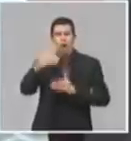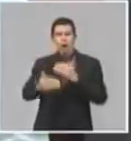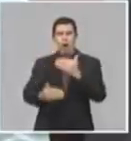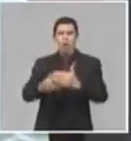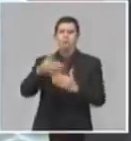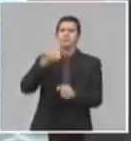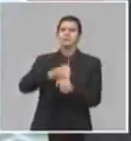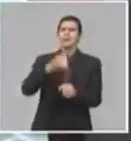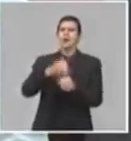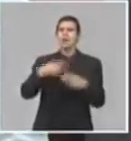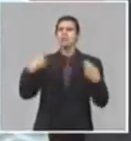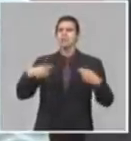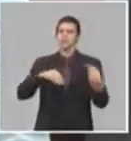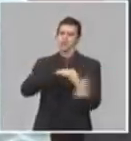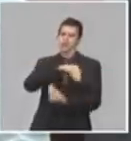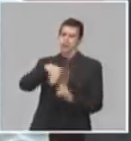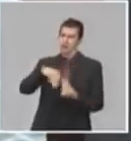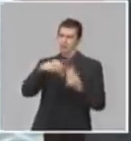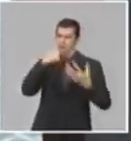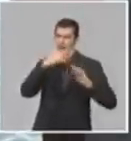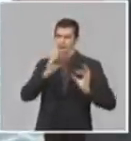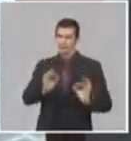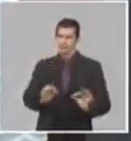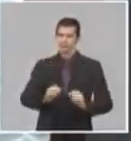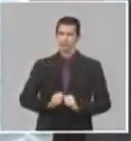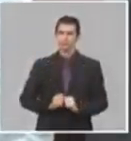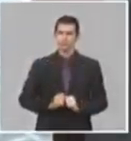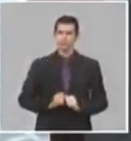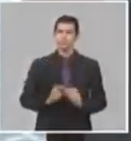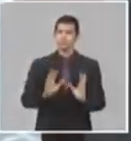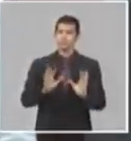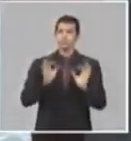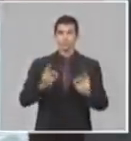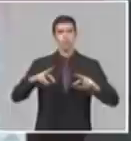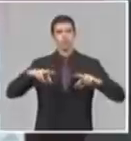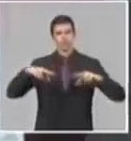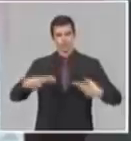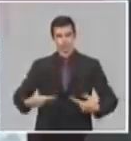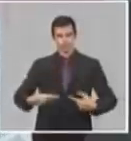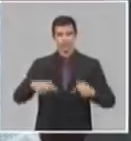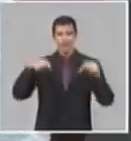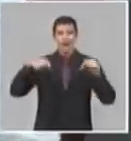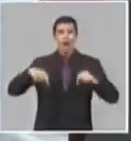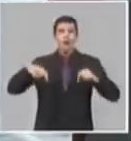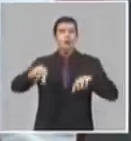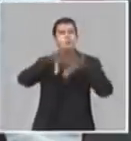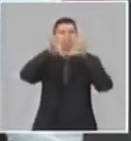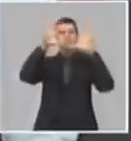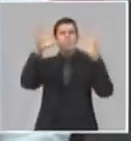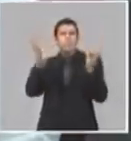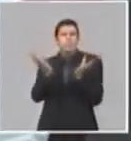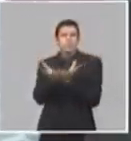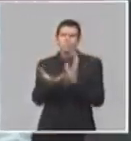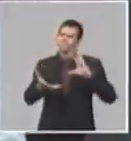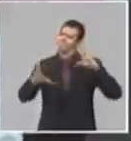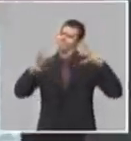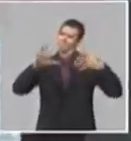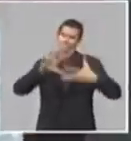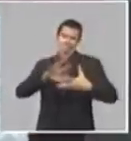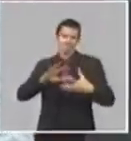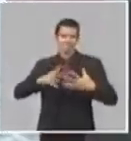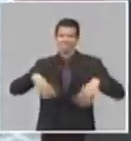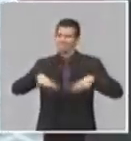venido haciendo en el debate público que hay de esto, en las redes sociales, en la academia, en la propia población